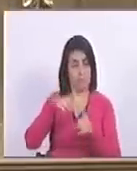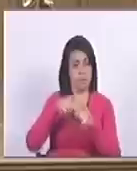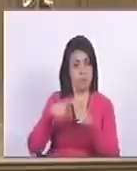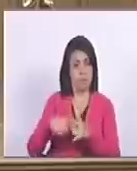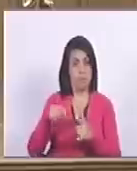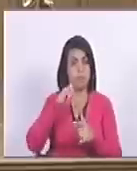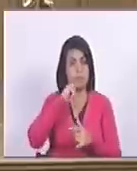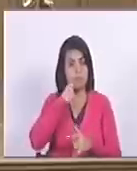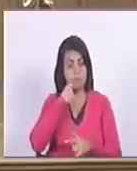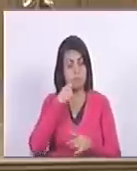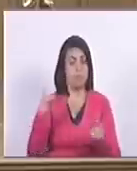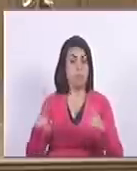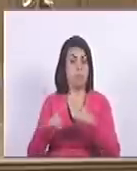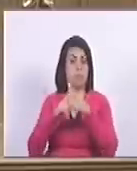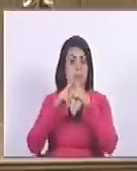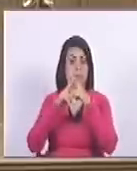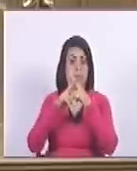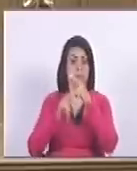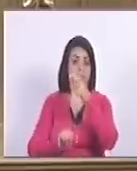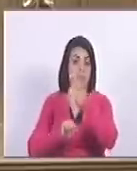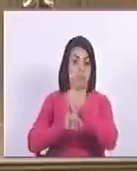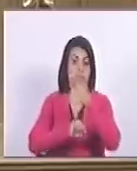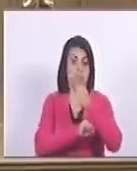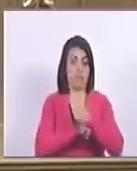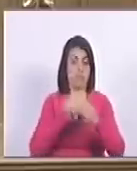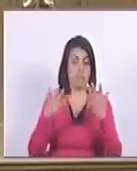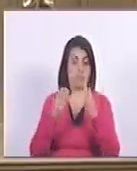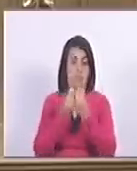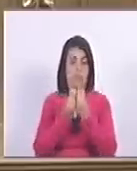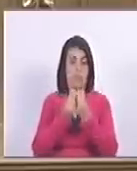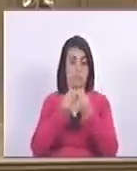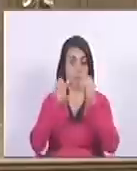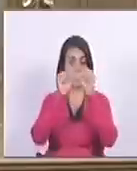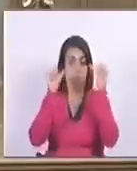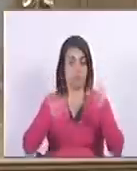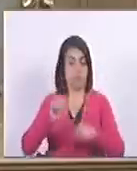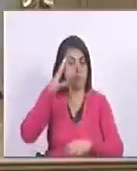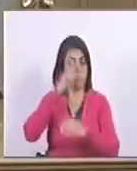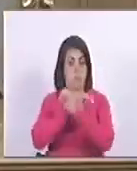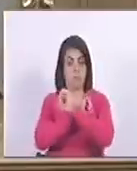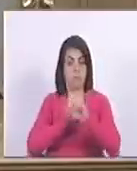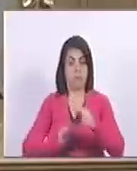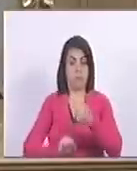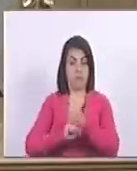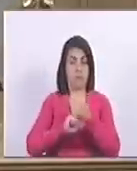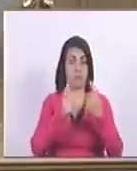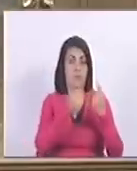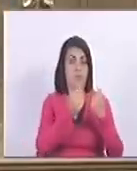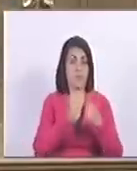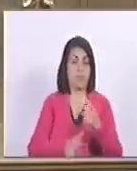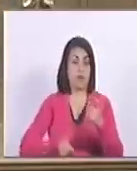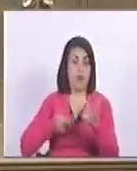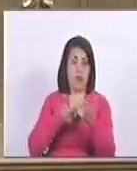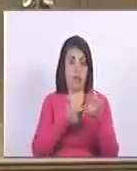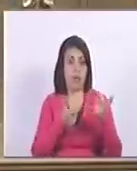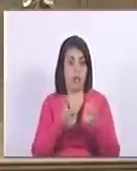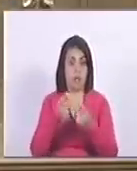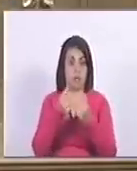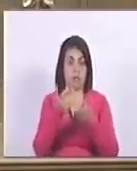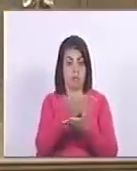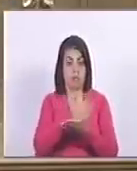que han sostenido de manera sistemática con ayuda de equipos militares, dinero y armas de todo